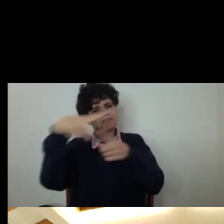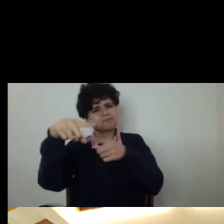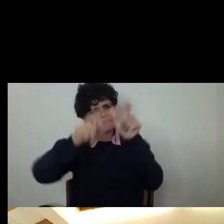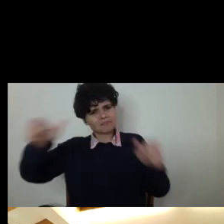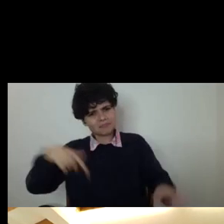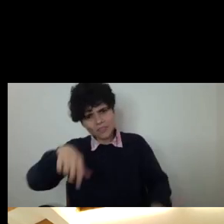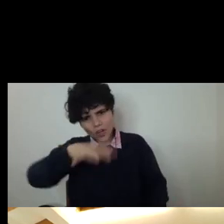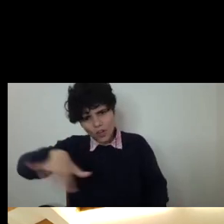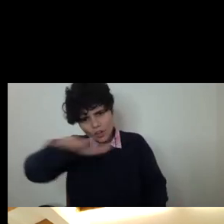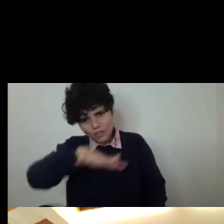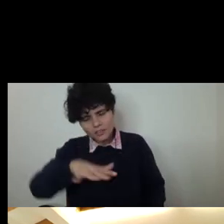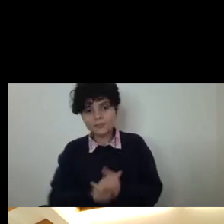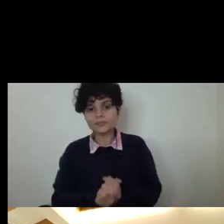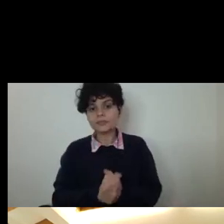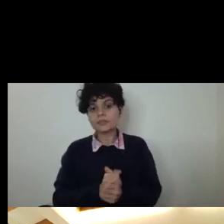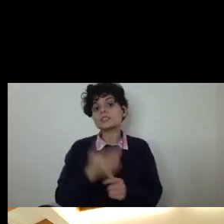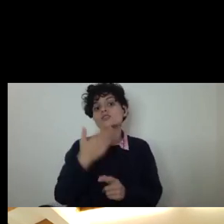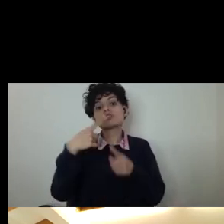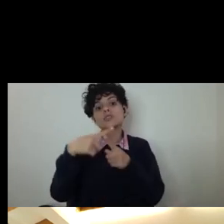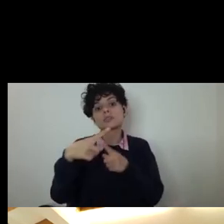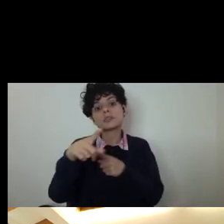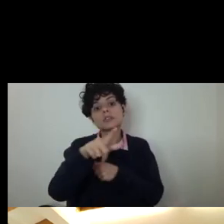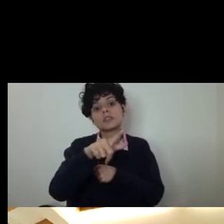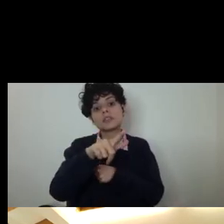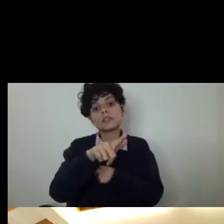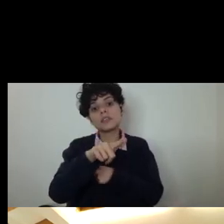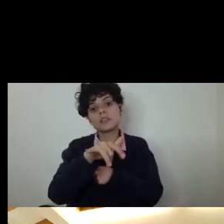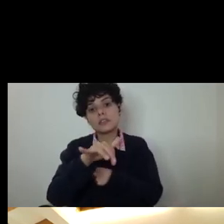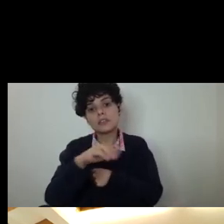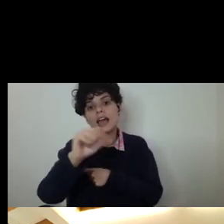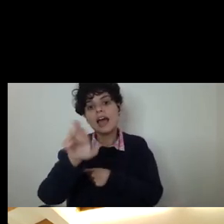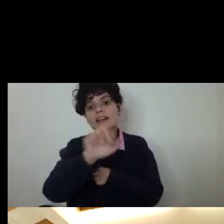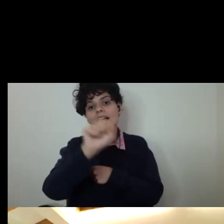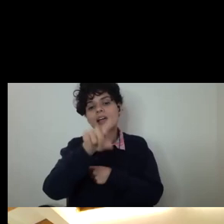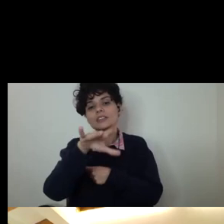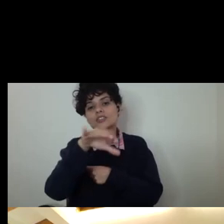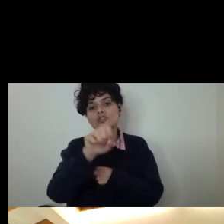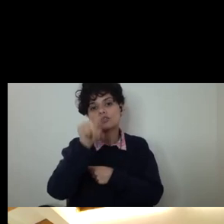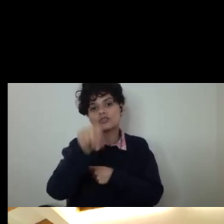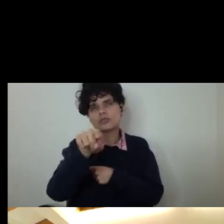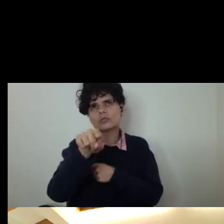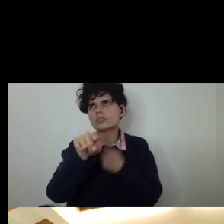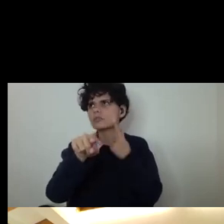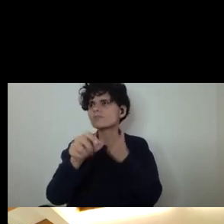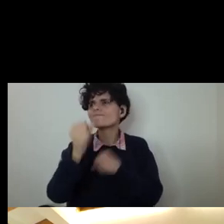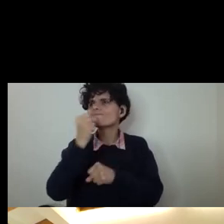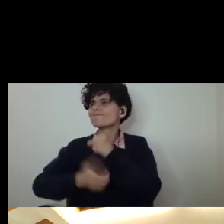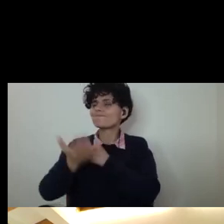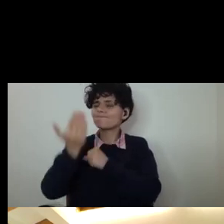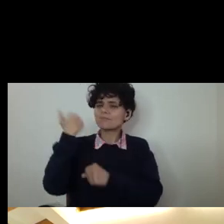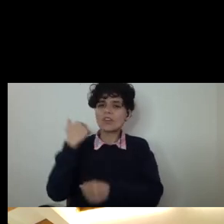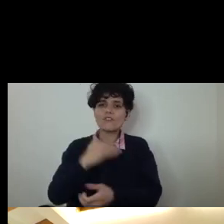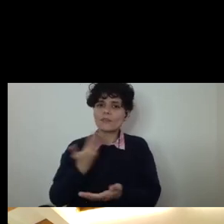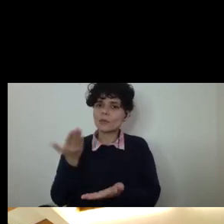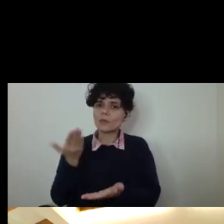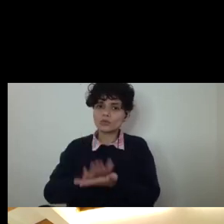Paula Lima, y los colaboradores, la doctora María Angélica Carrasco, que desgraciadamente hace años falleció, mi